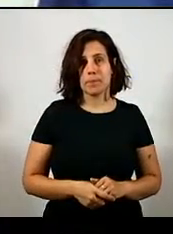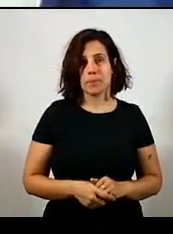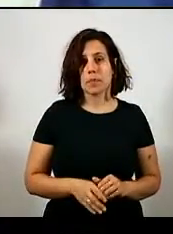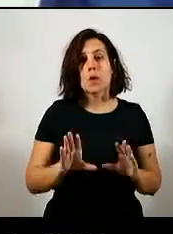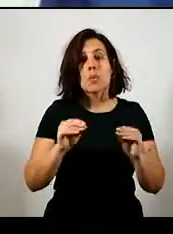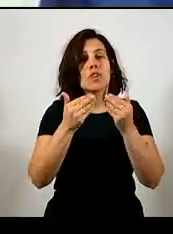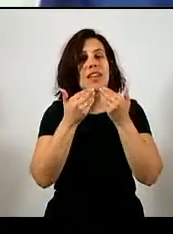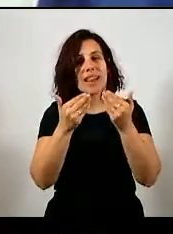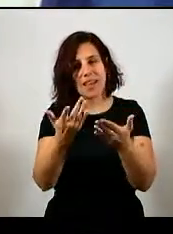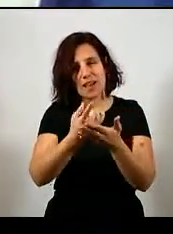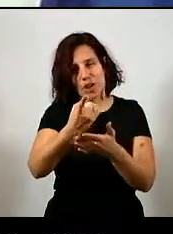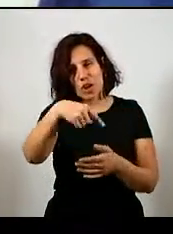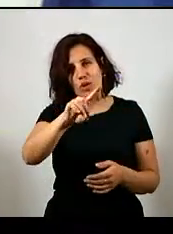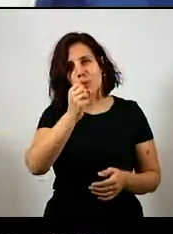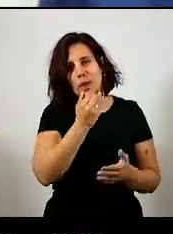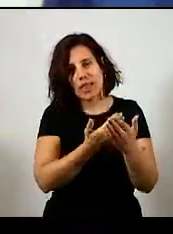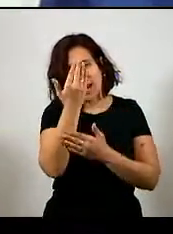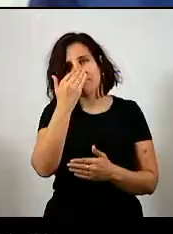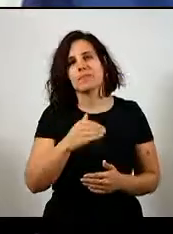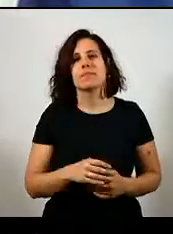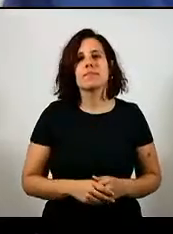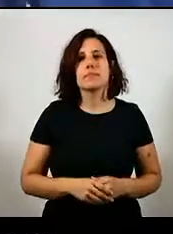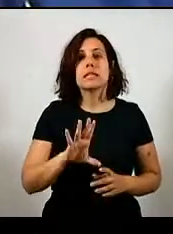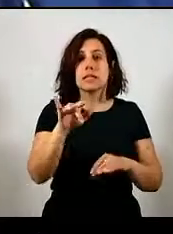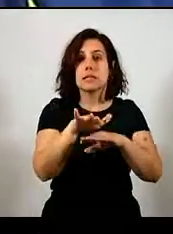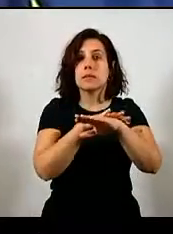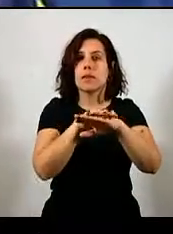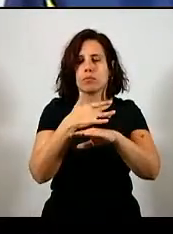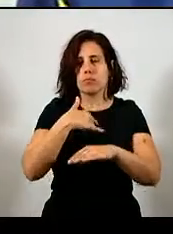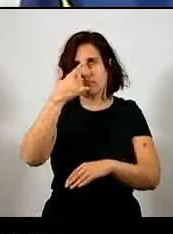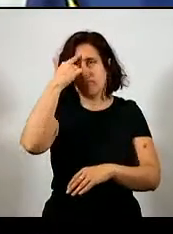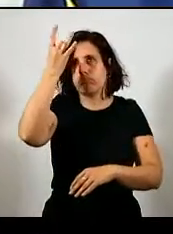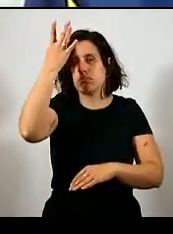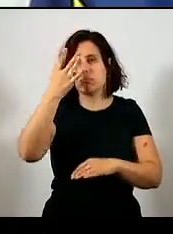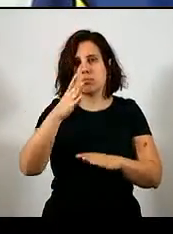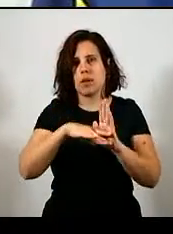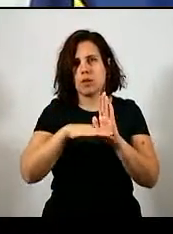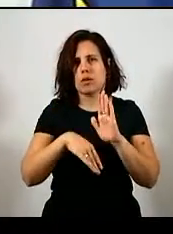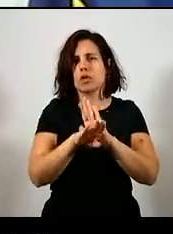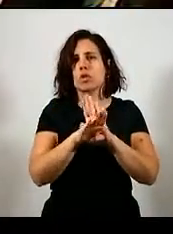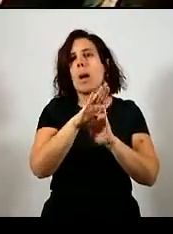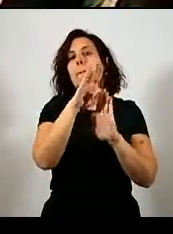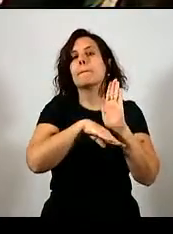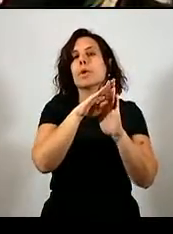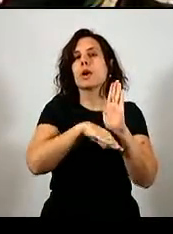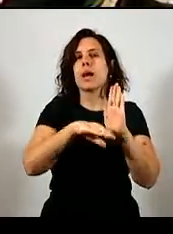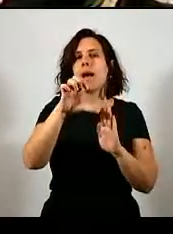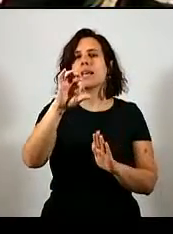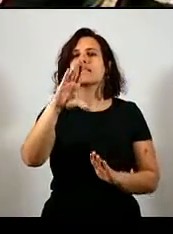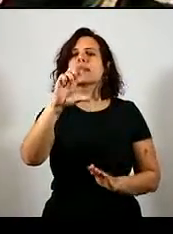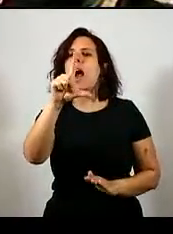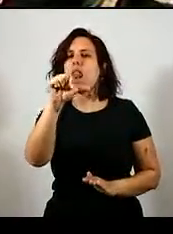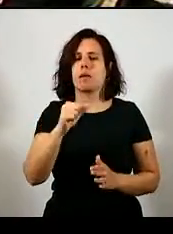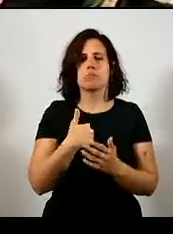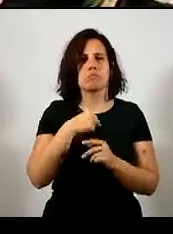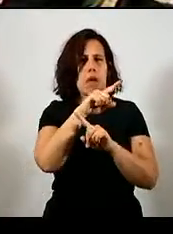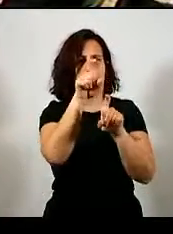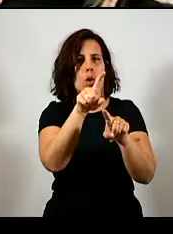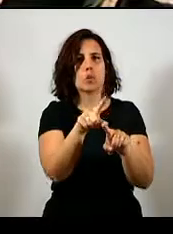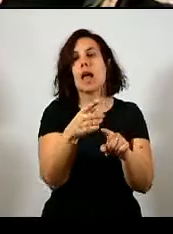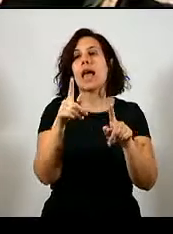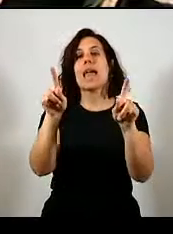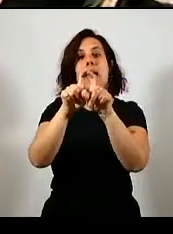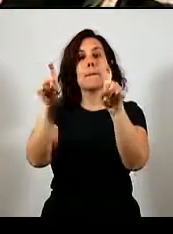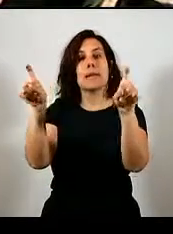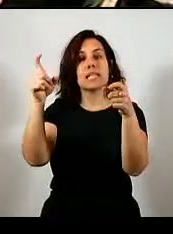Muchas gracias. Que tengan buen día. Me ha surgido. Sigo con el programa Escala. ¿Qué incentivo tienen las empresas a la hora